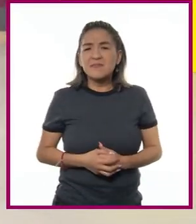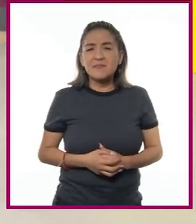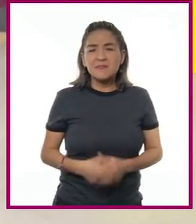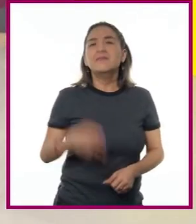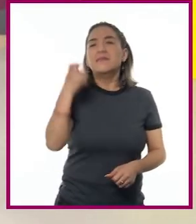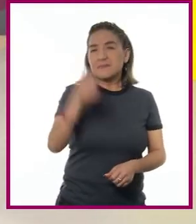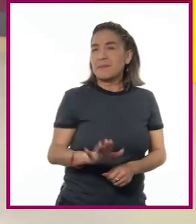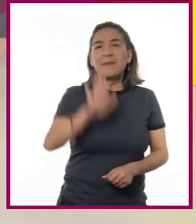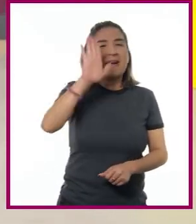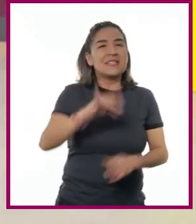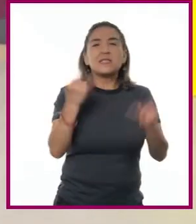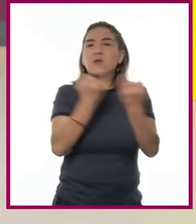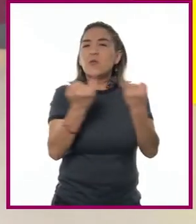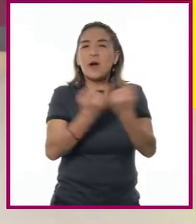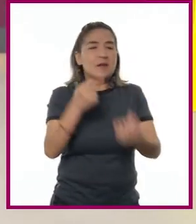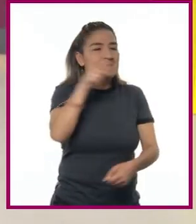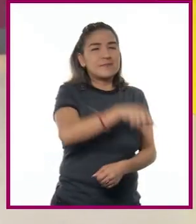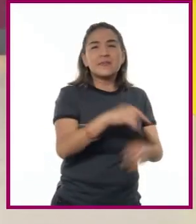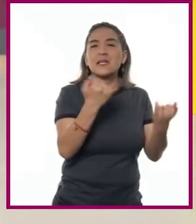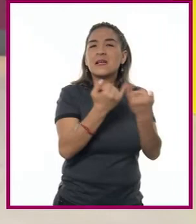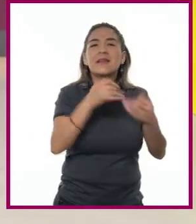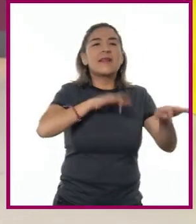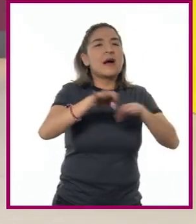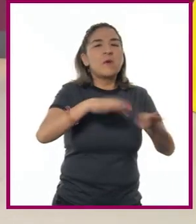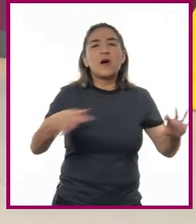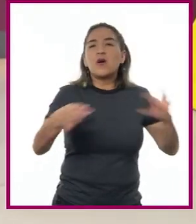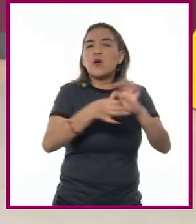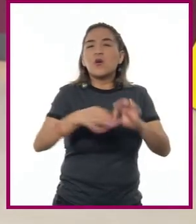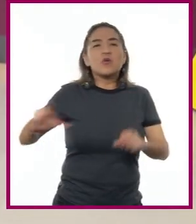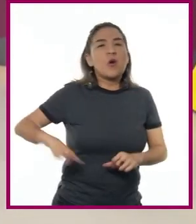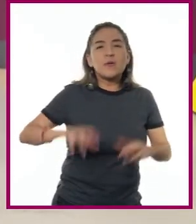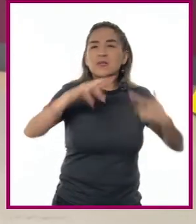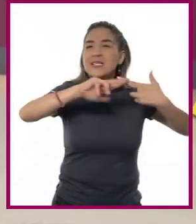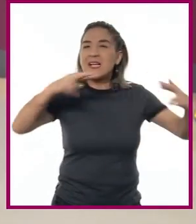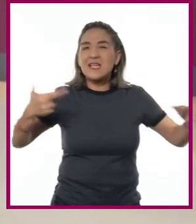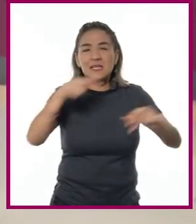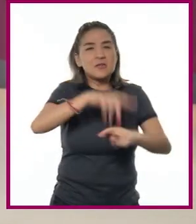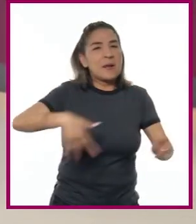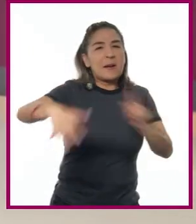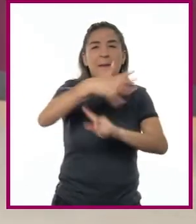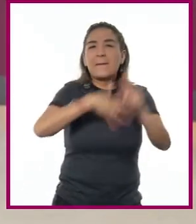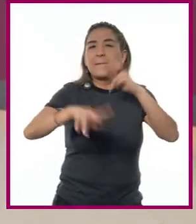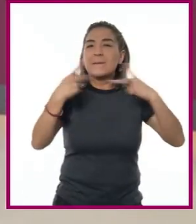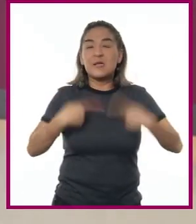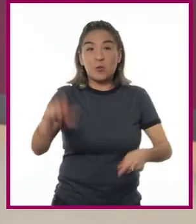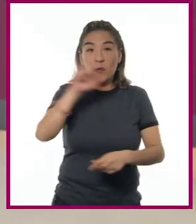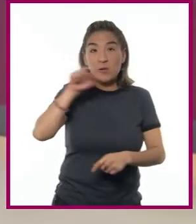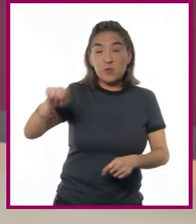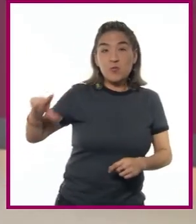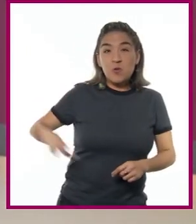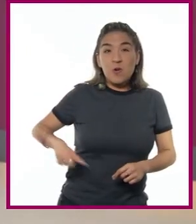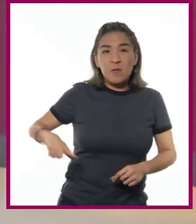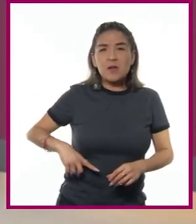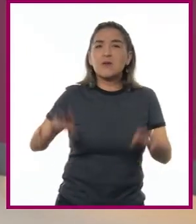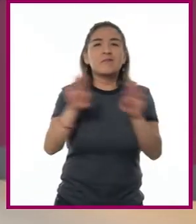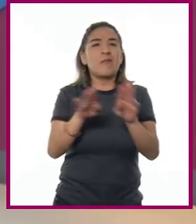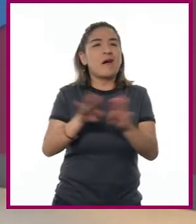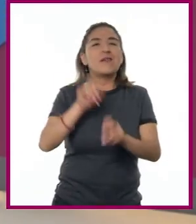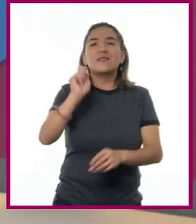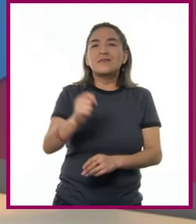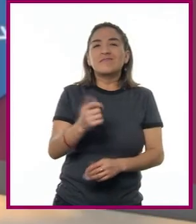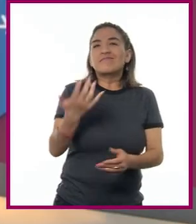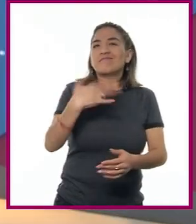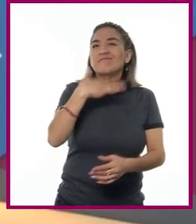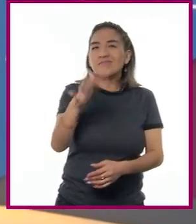manera similar, pasa en la relación entre los gobiernos y la ciudadanía. Cuando los gobiernos son poco transparentes,